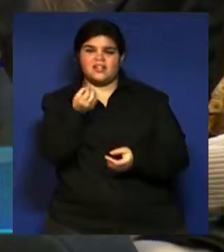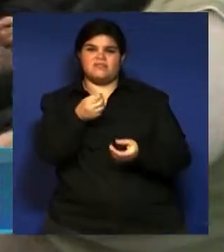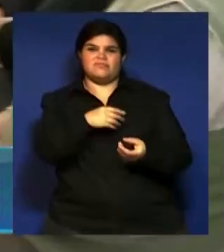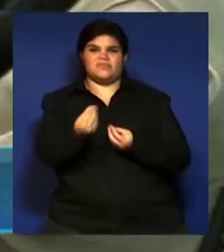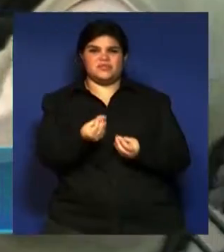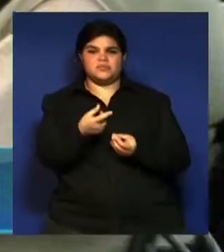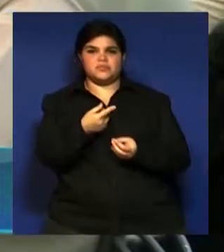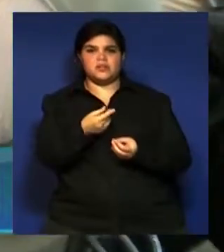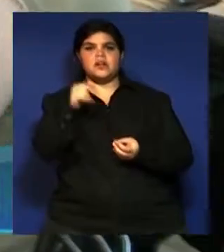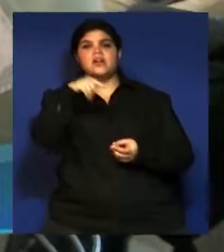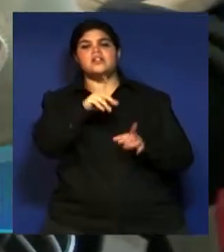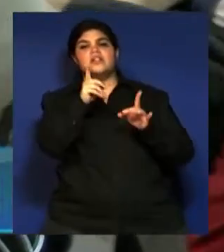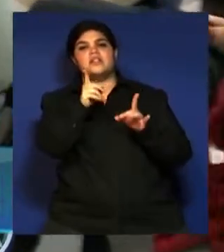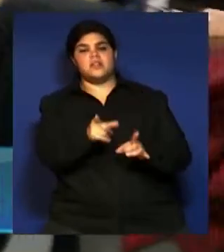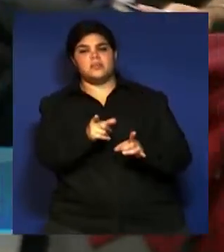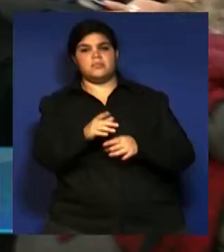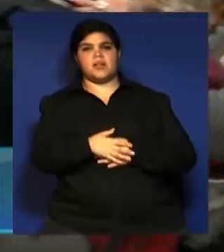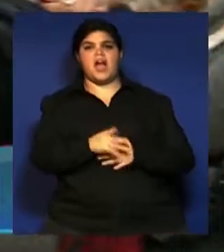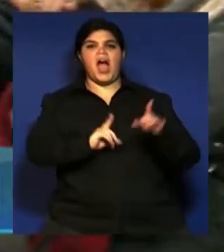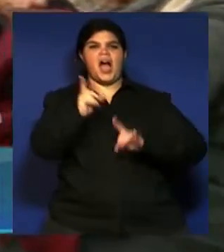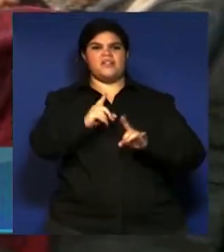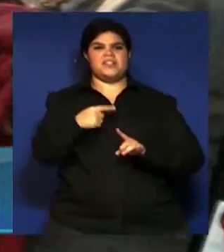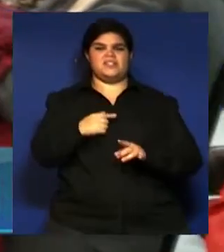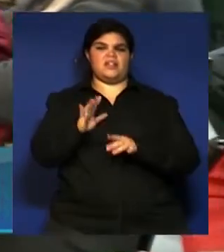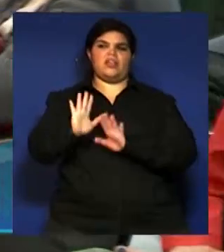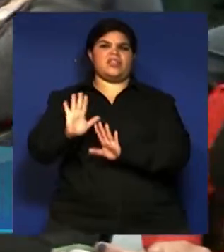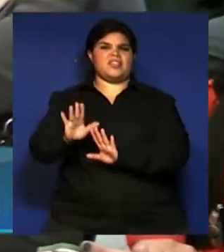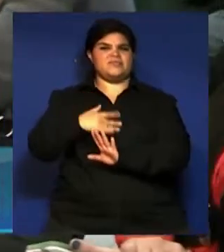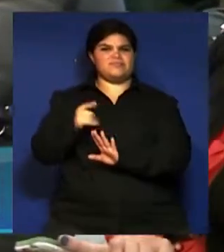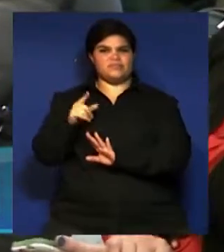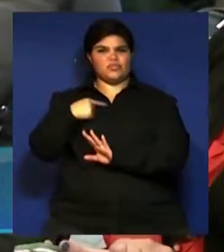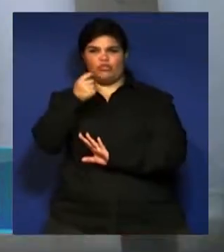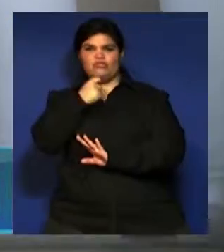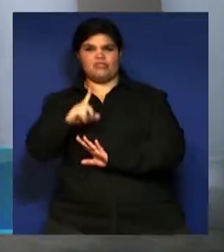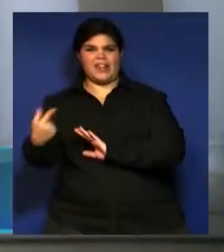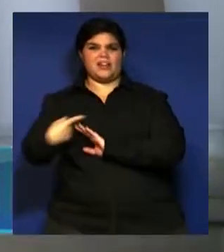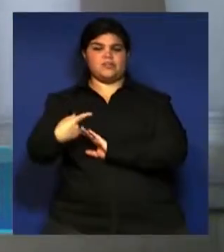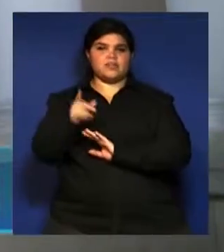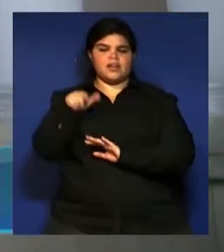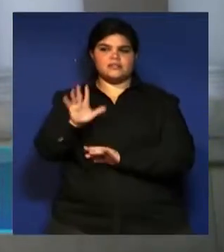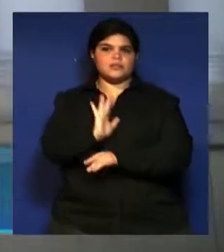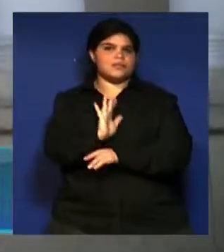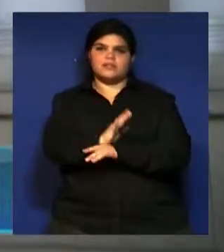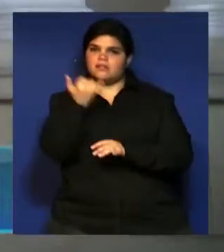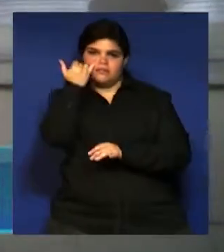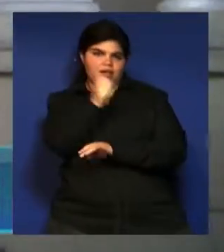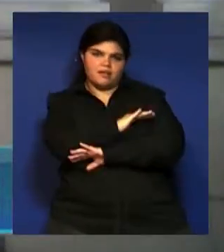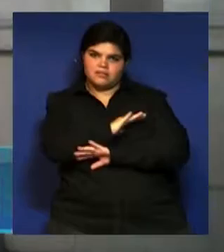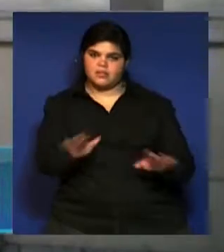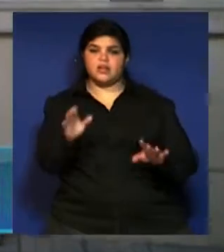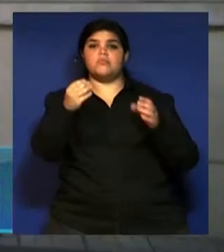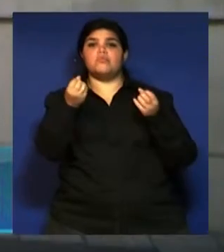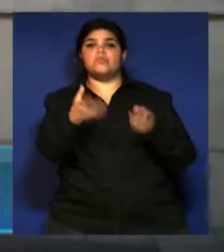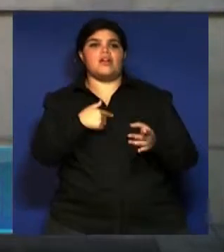si existe resistencia la dejen de lado, porque definitivamente queda peor a esta altura seguir